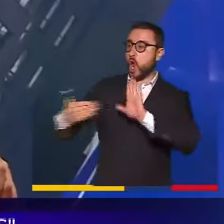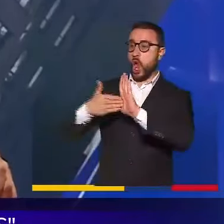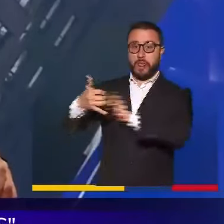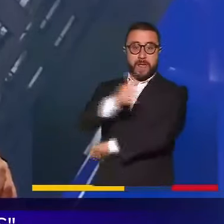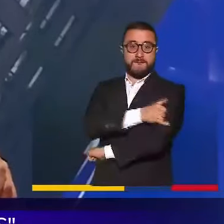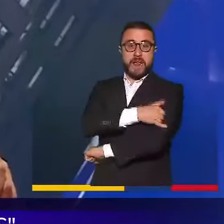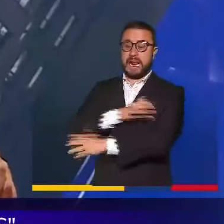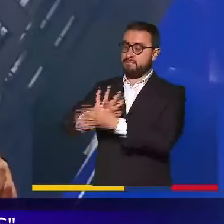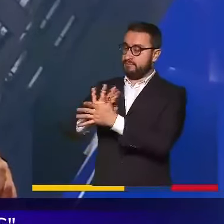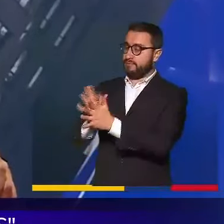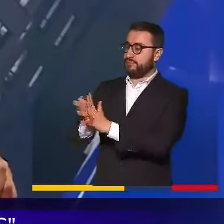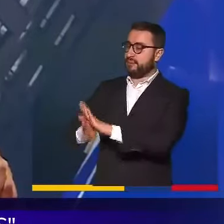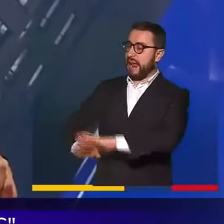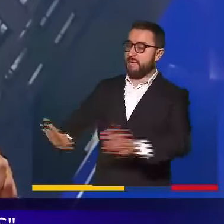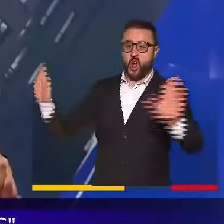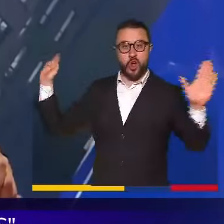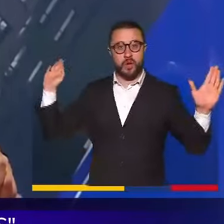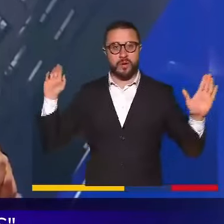FARC.